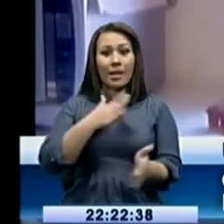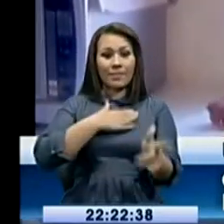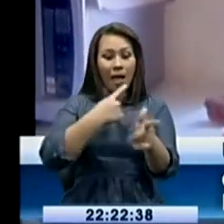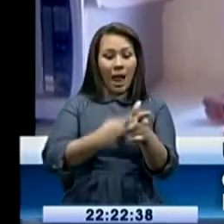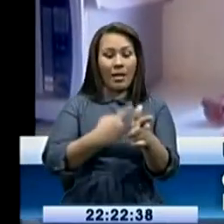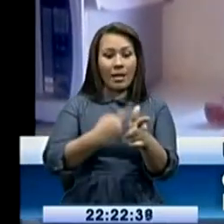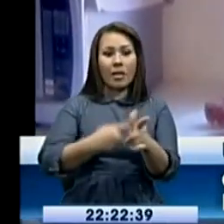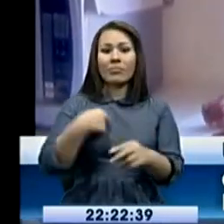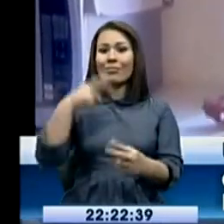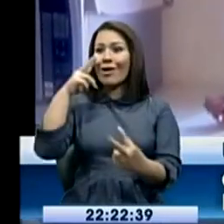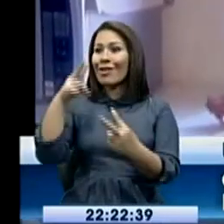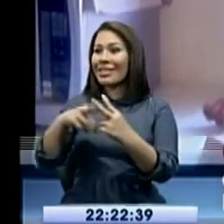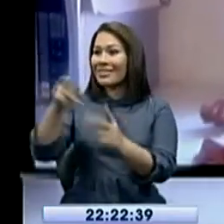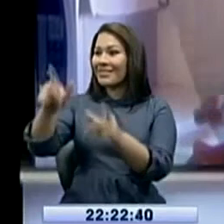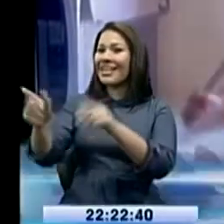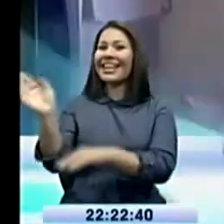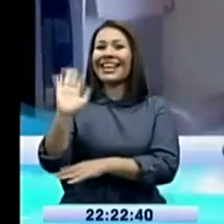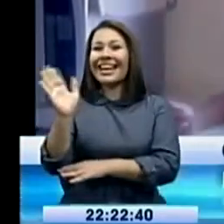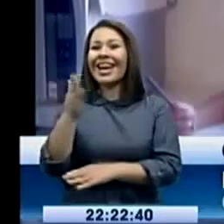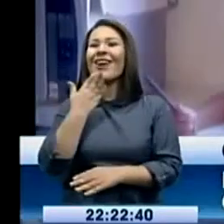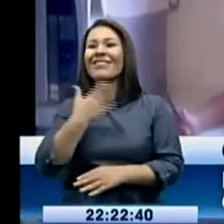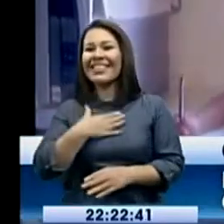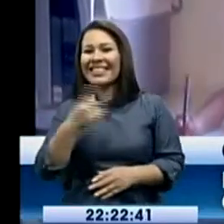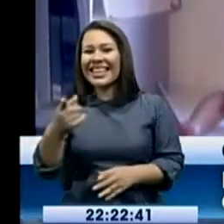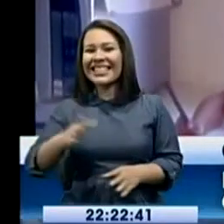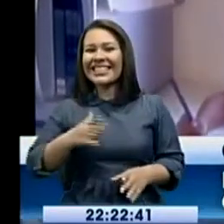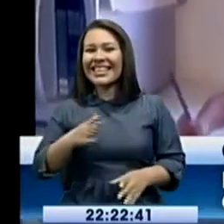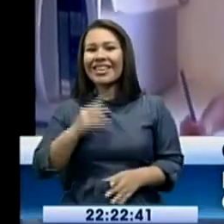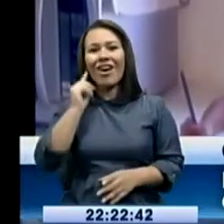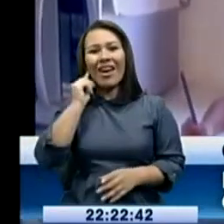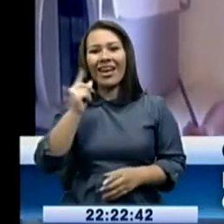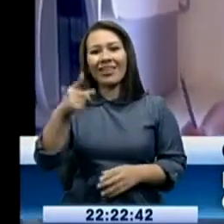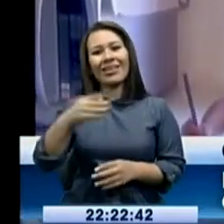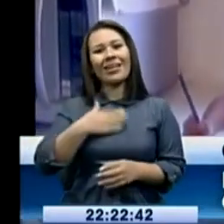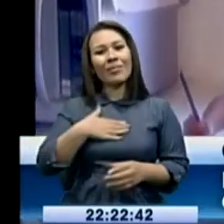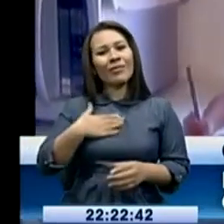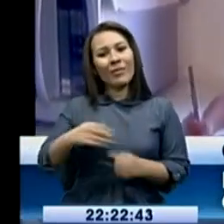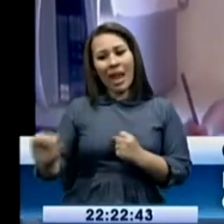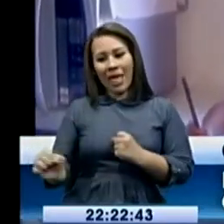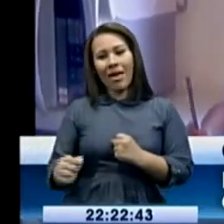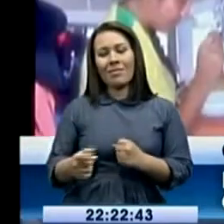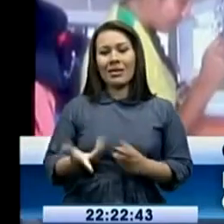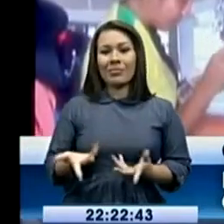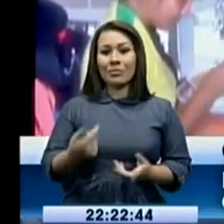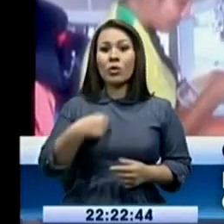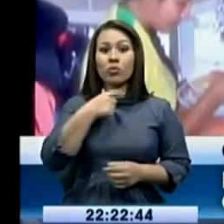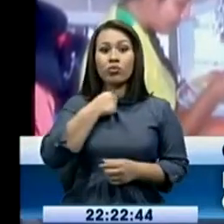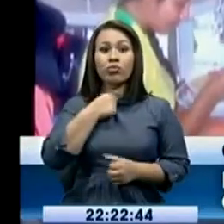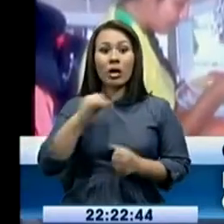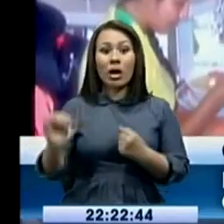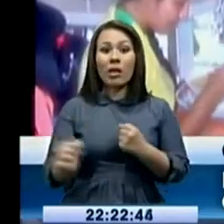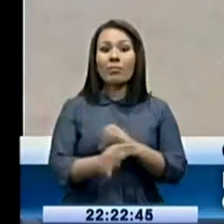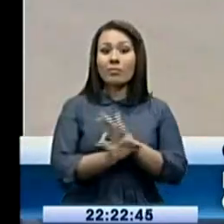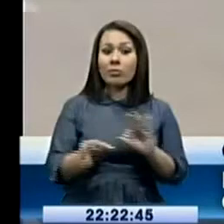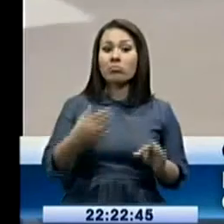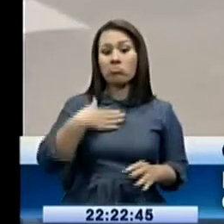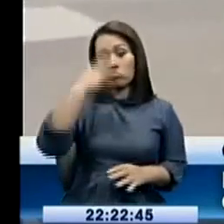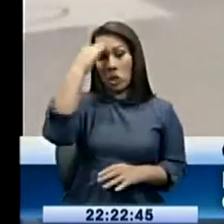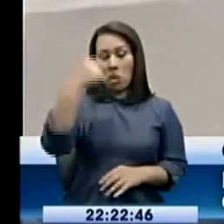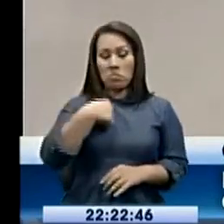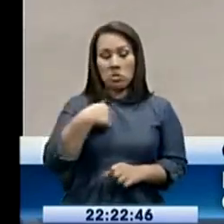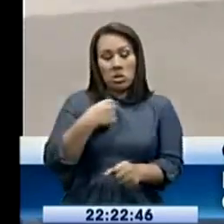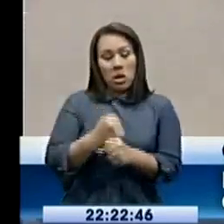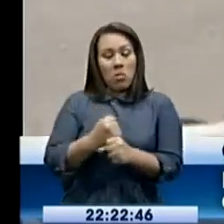los usuarios y a veces me saludan, señora, bárrame este ladito, señora, límpieme. Lo hago con mucho gusto, porque ese es mi trabajo. Pero